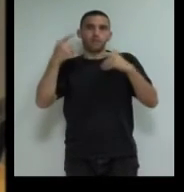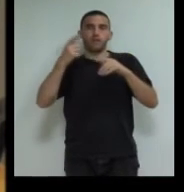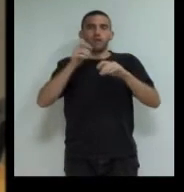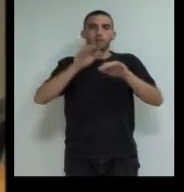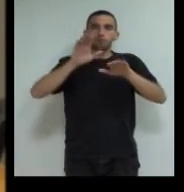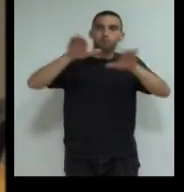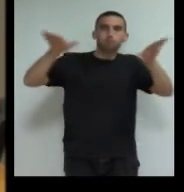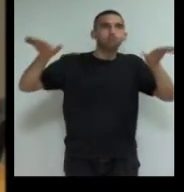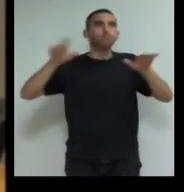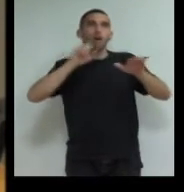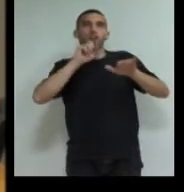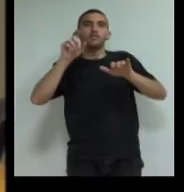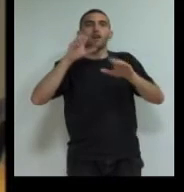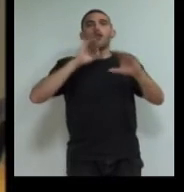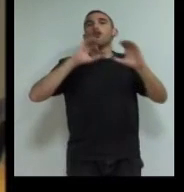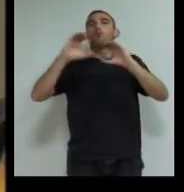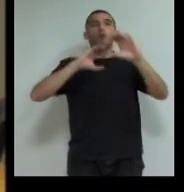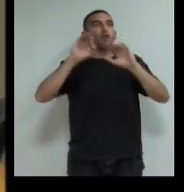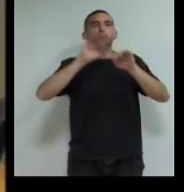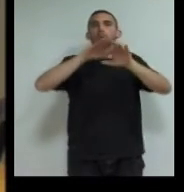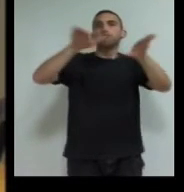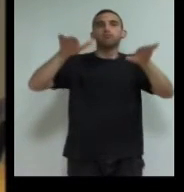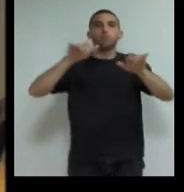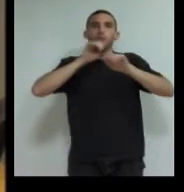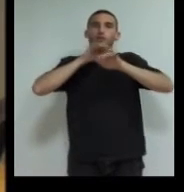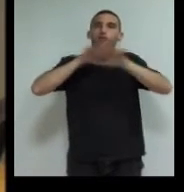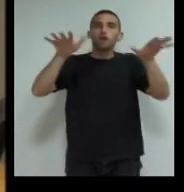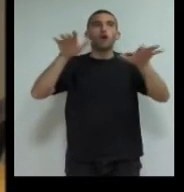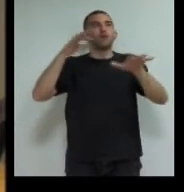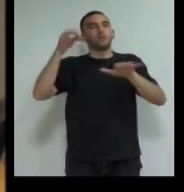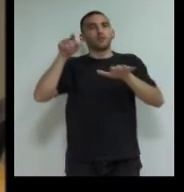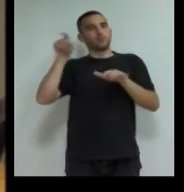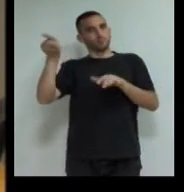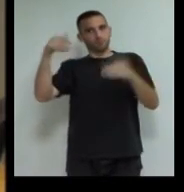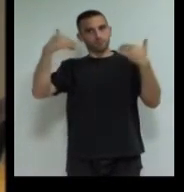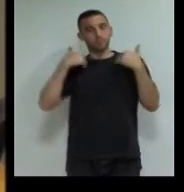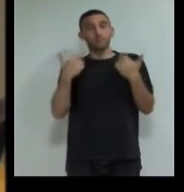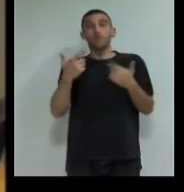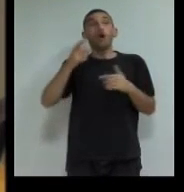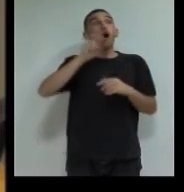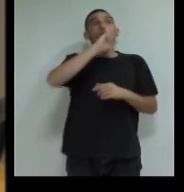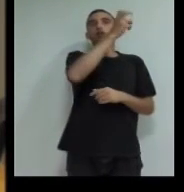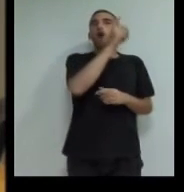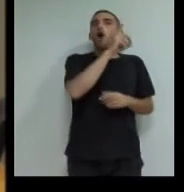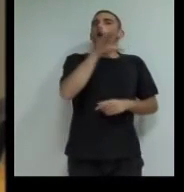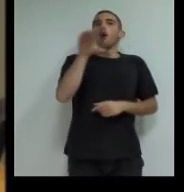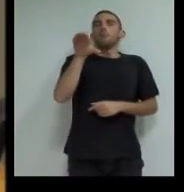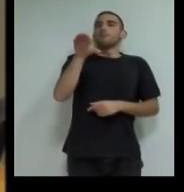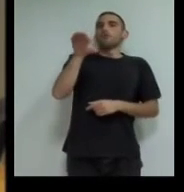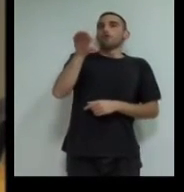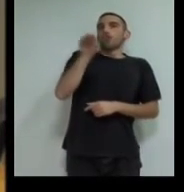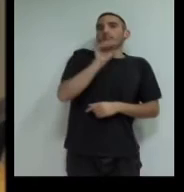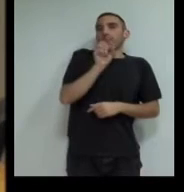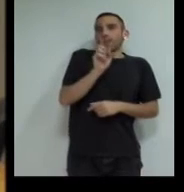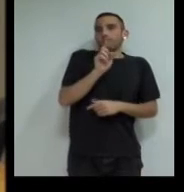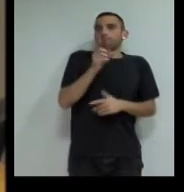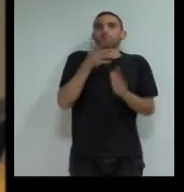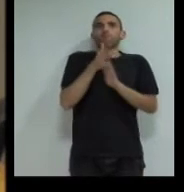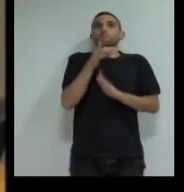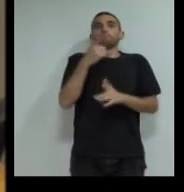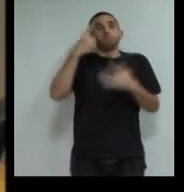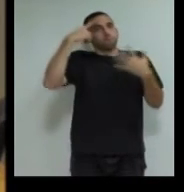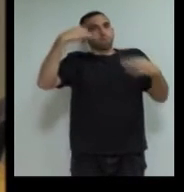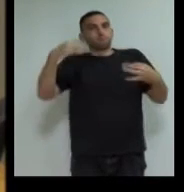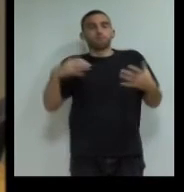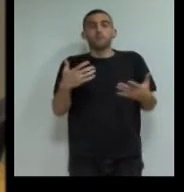del carro de la comunicación, y eso otros a lo mejor no lo han entendido así. Y es uno de los problemas, que se está aportando un dinero, pero bueno,